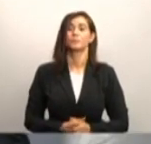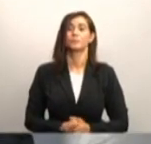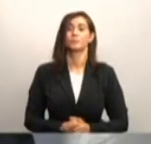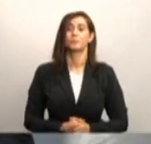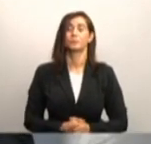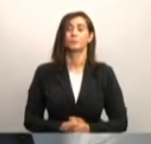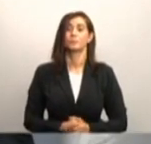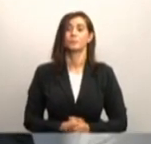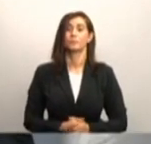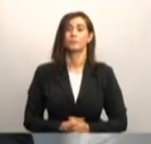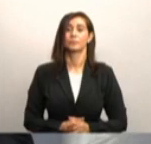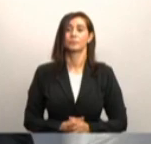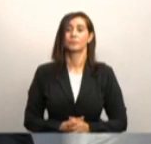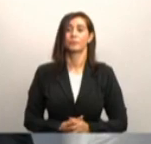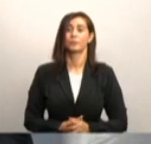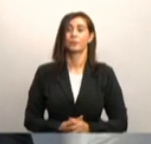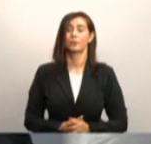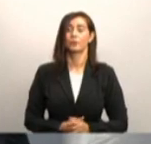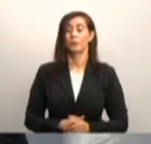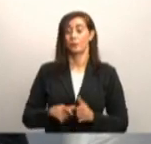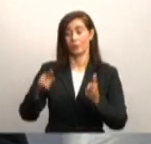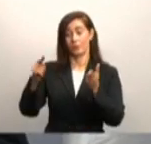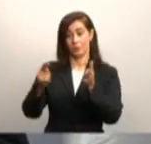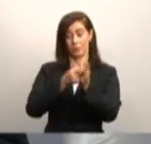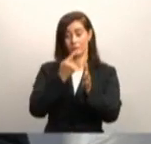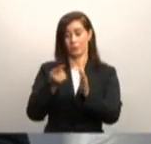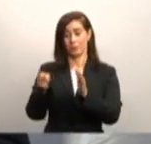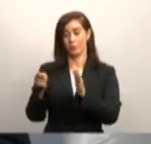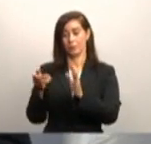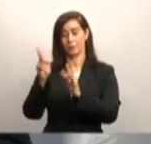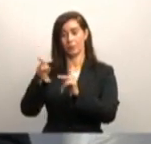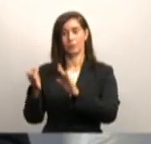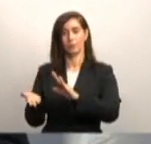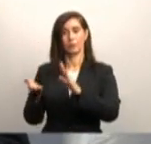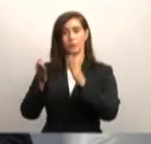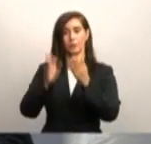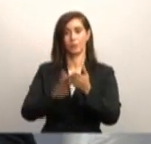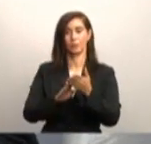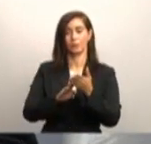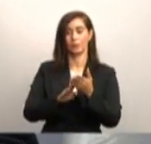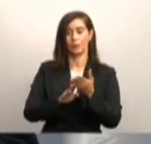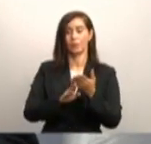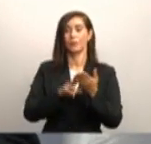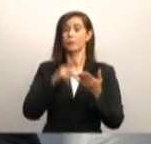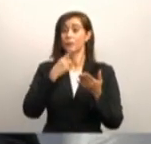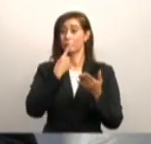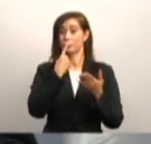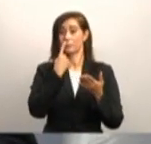fallecimientos, los fallecidos se le practica una muestra de